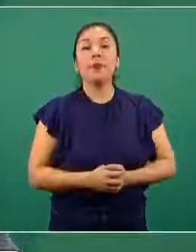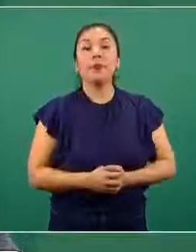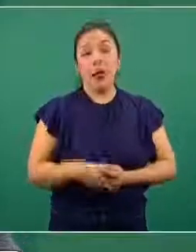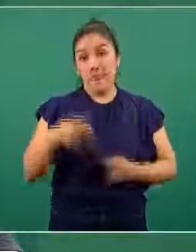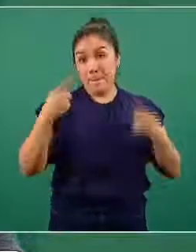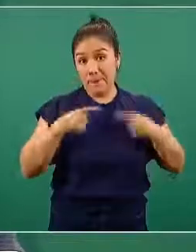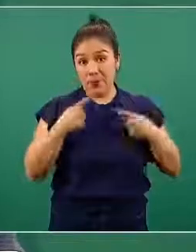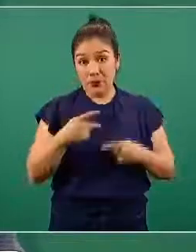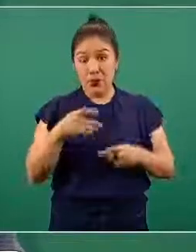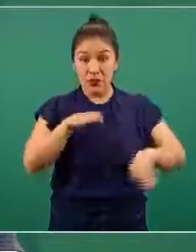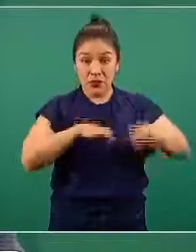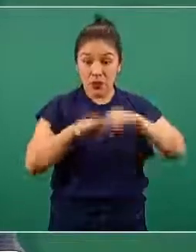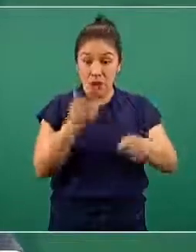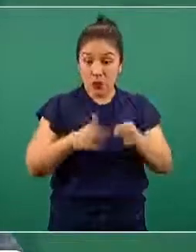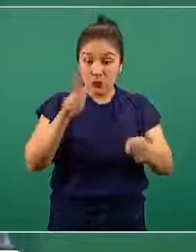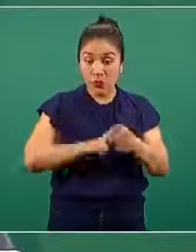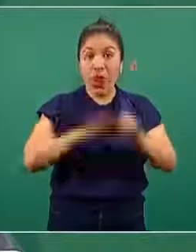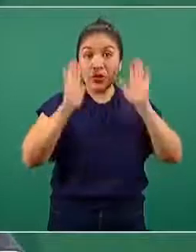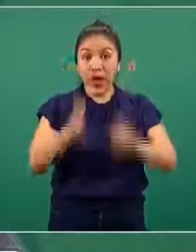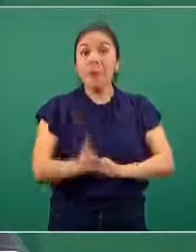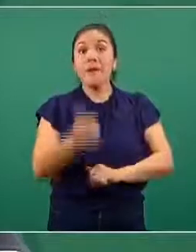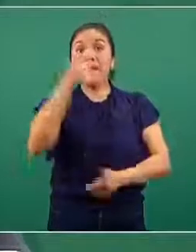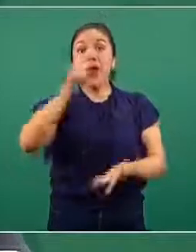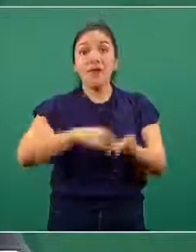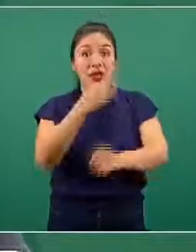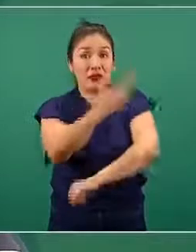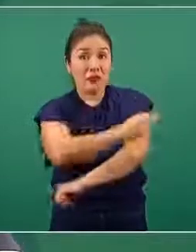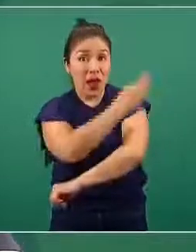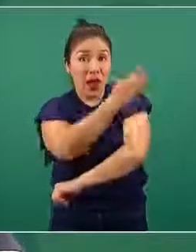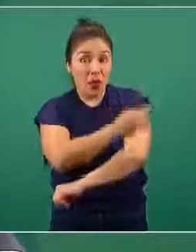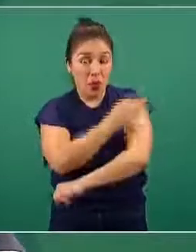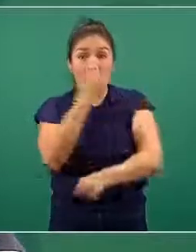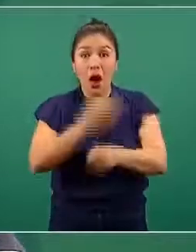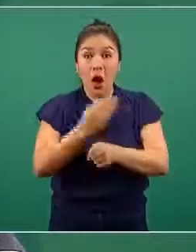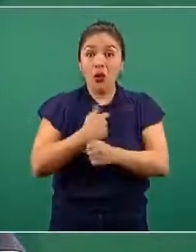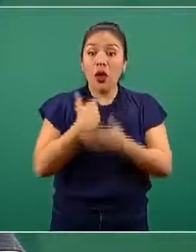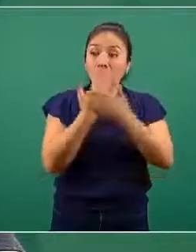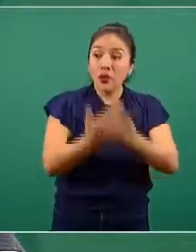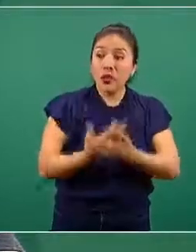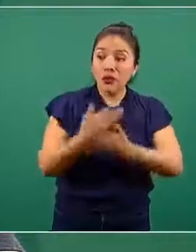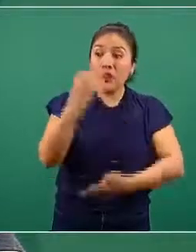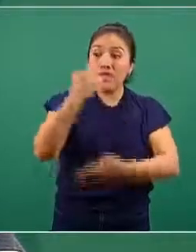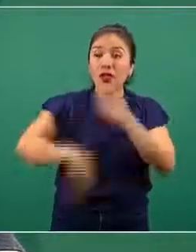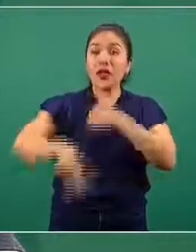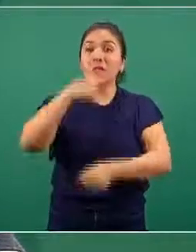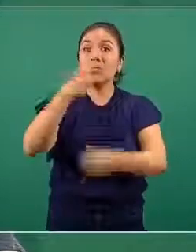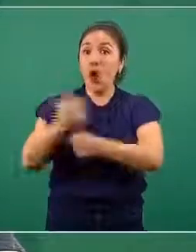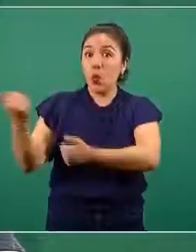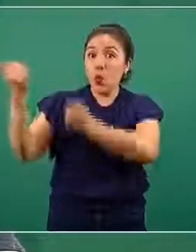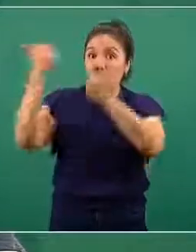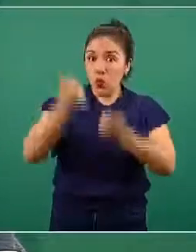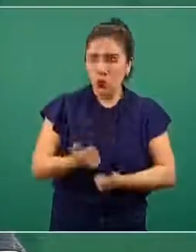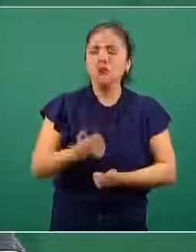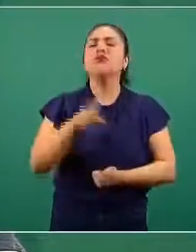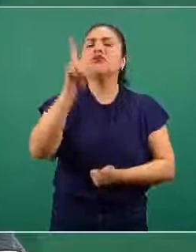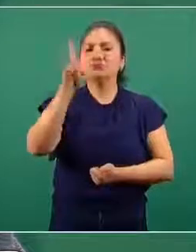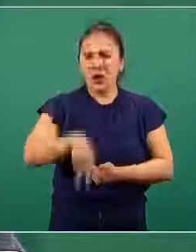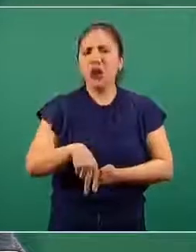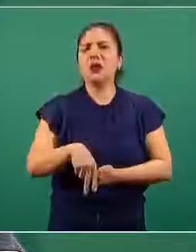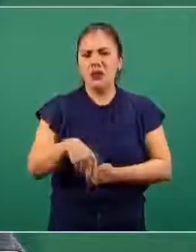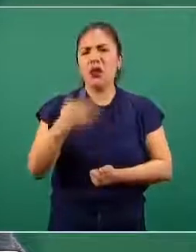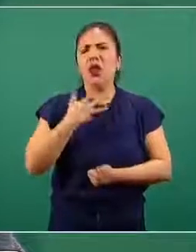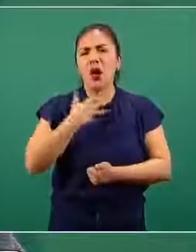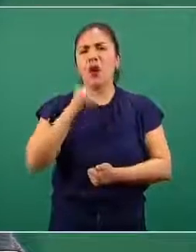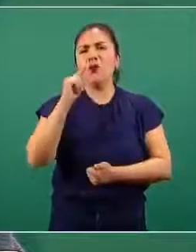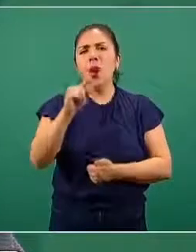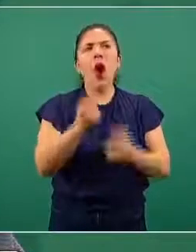su primera dosis en su mayoría, en esta parte y que estamos en espera de recibir la segunda dosis, han disminuido en